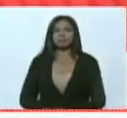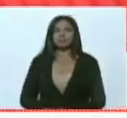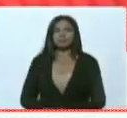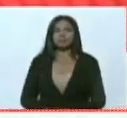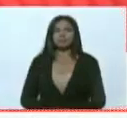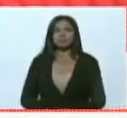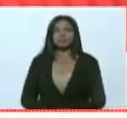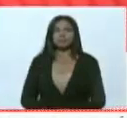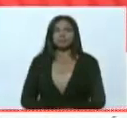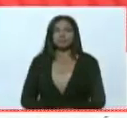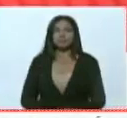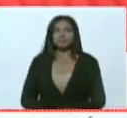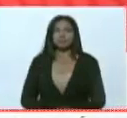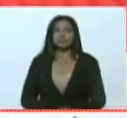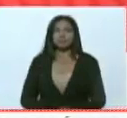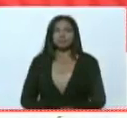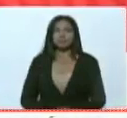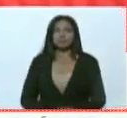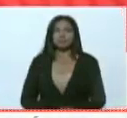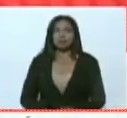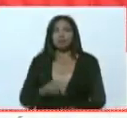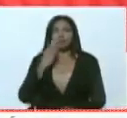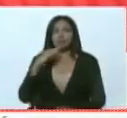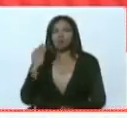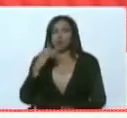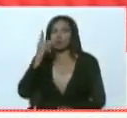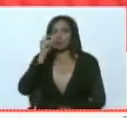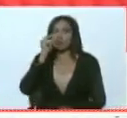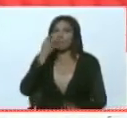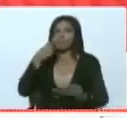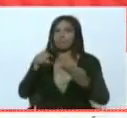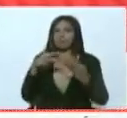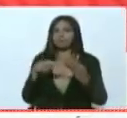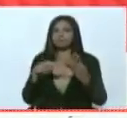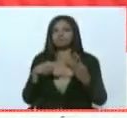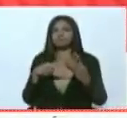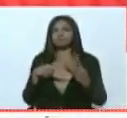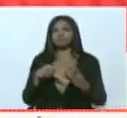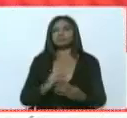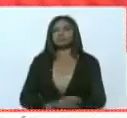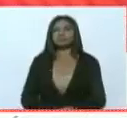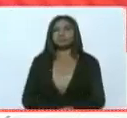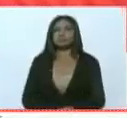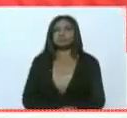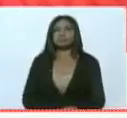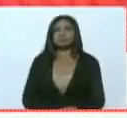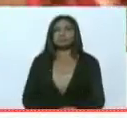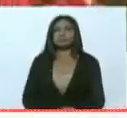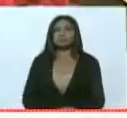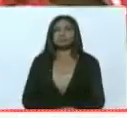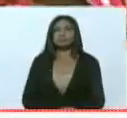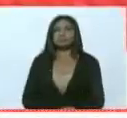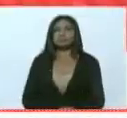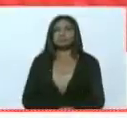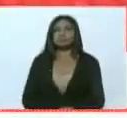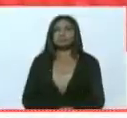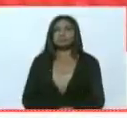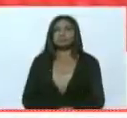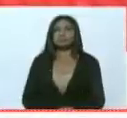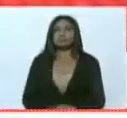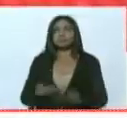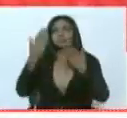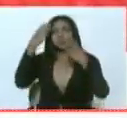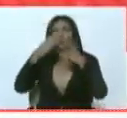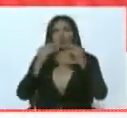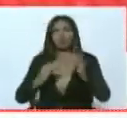Gilbert Pérez, por la juventud. Ronald Aramburo y Johan Ponce. Mi saludo a